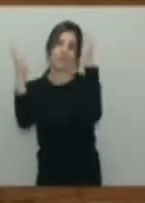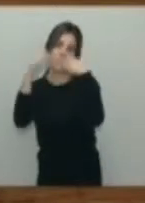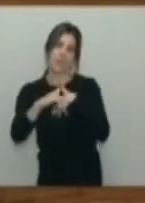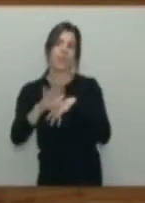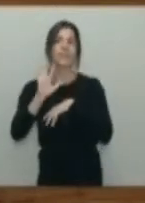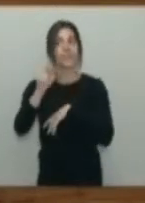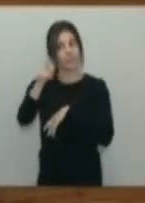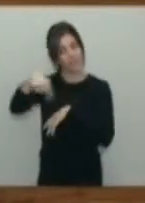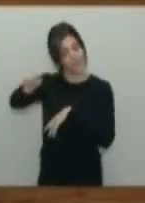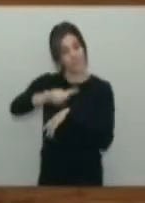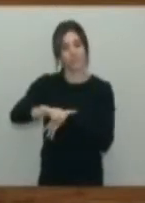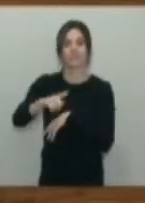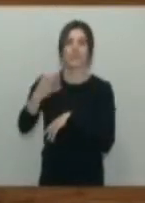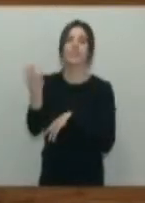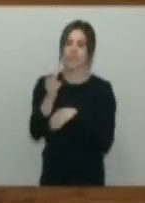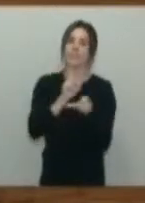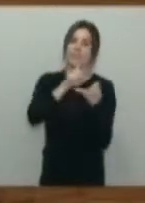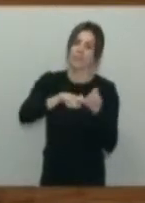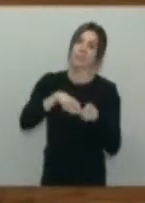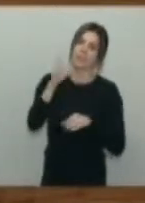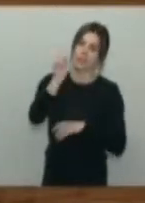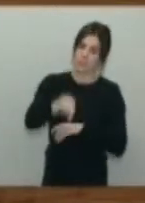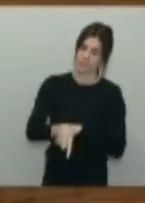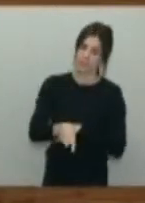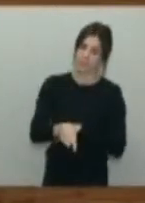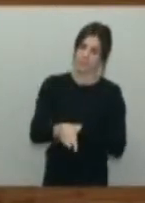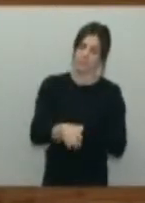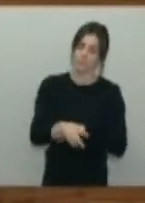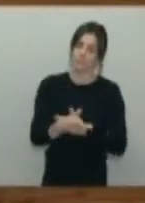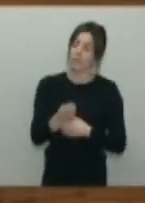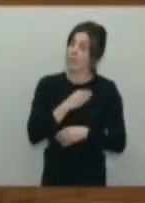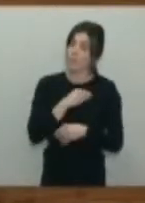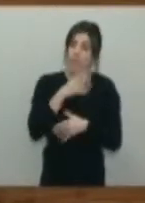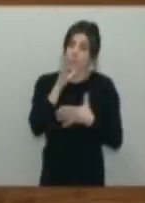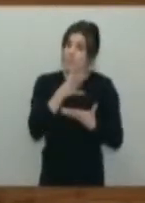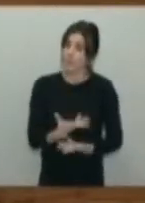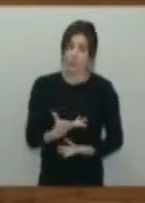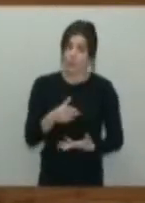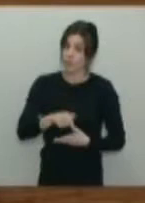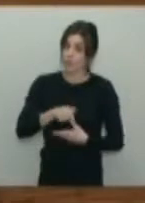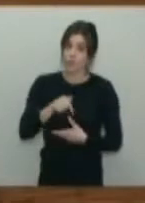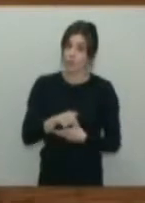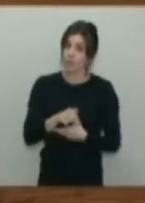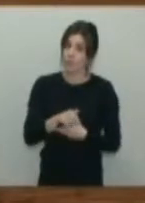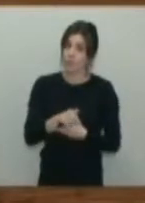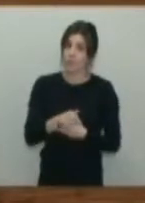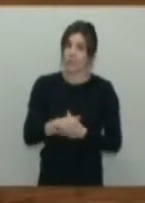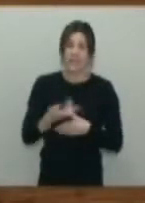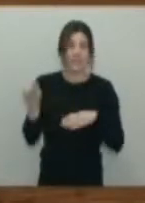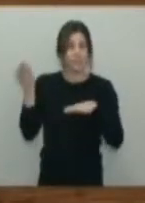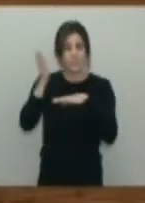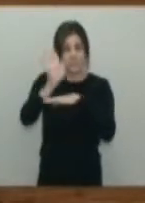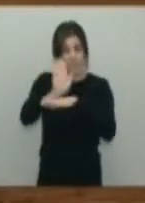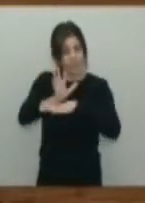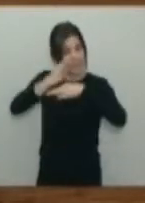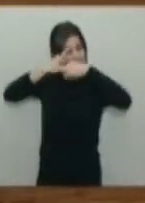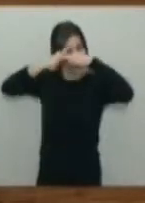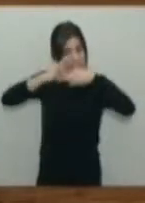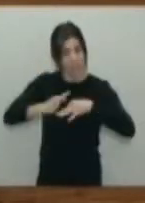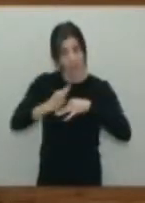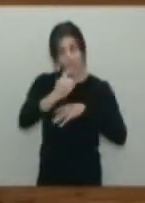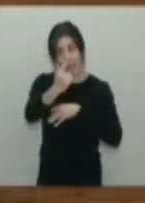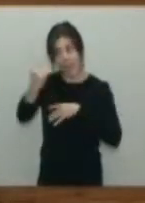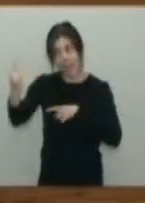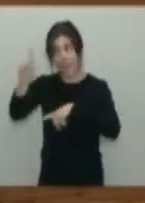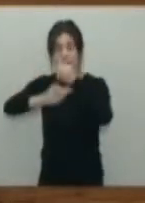cuenta. Lamentablemente, a día de hoy, desconocemos, además, la representatividad real que tiene cada una de estas asociaciones,